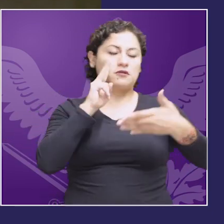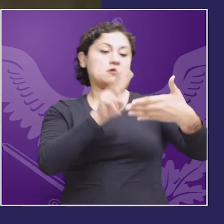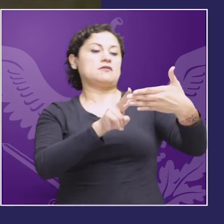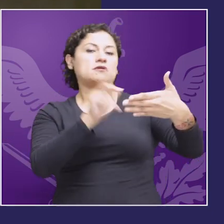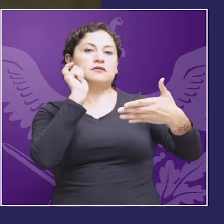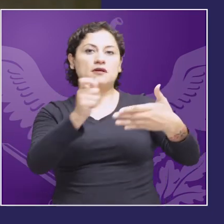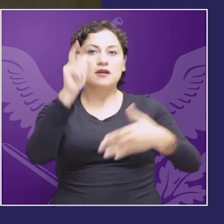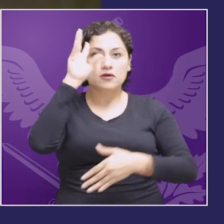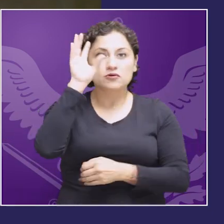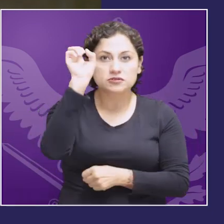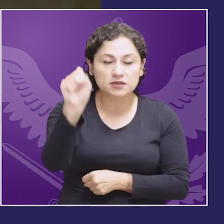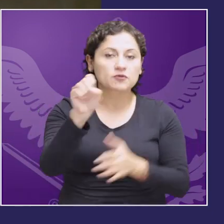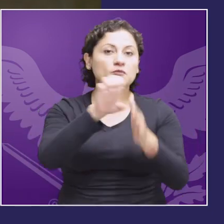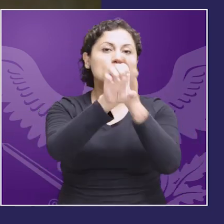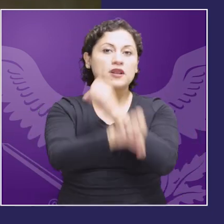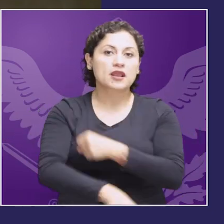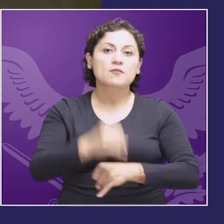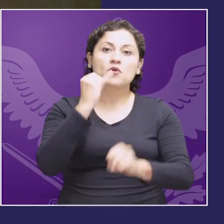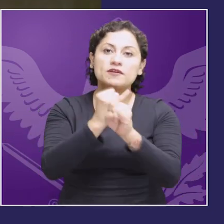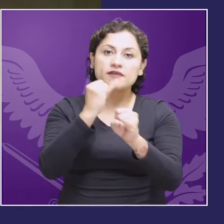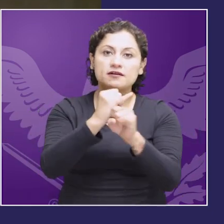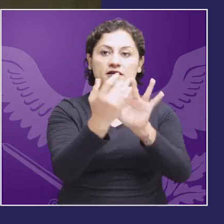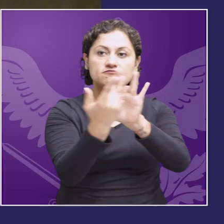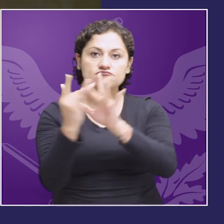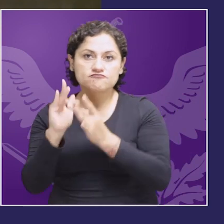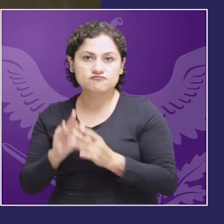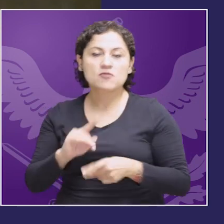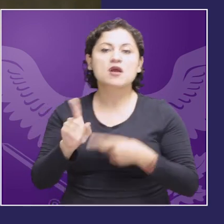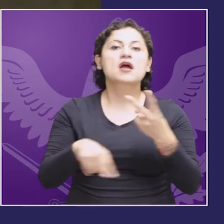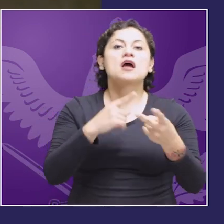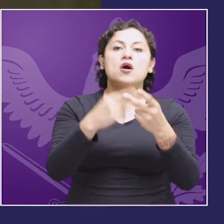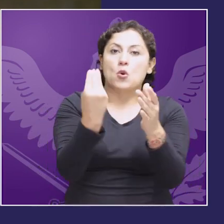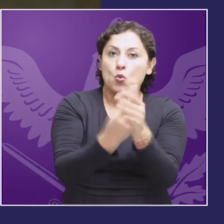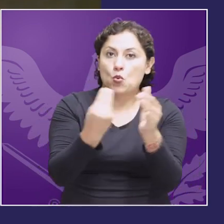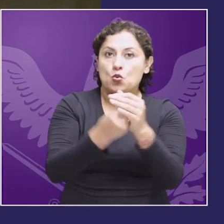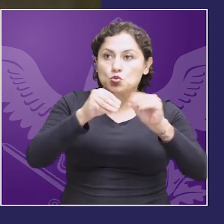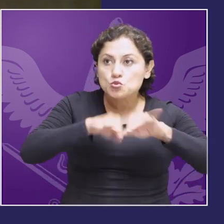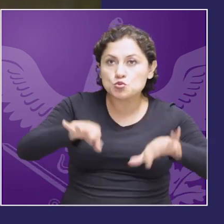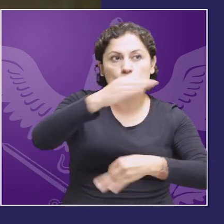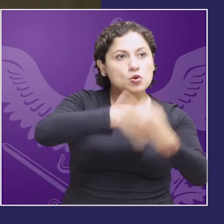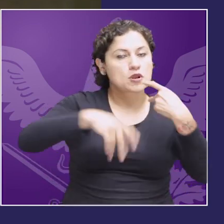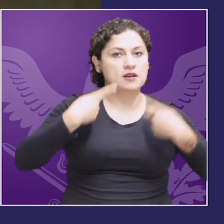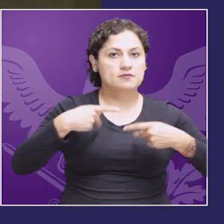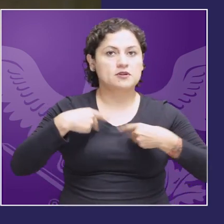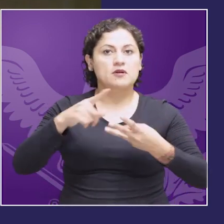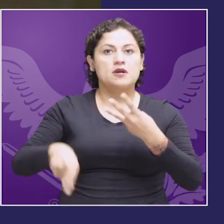llevar a toda la sociedad los conceptos. Tenemos un uso muy intensivo de redes sociales, cursos,